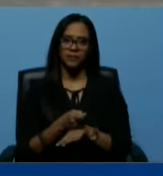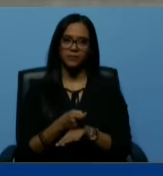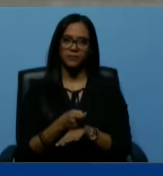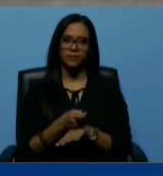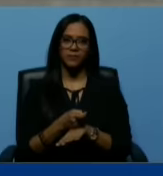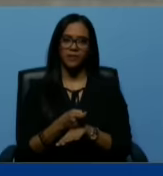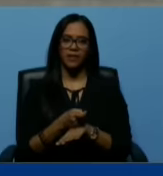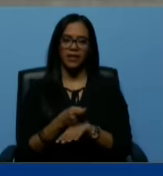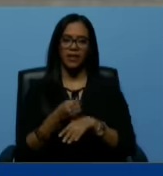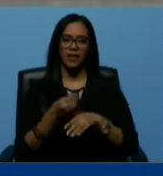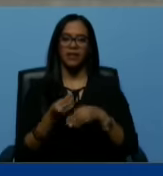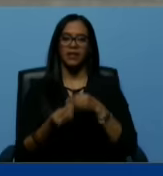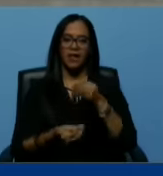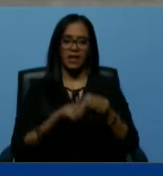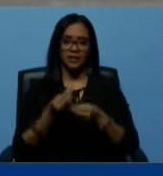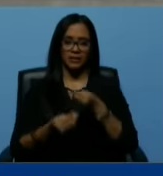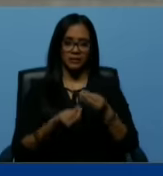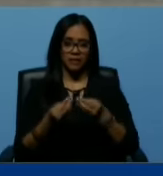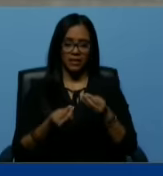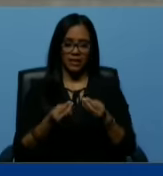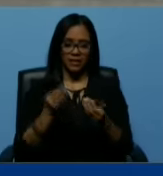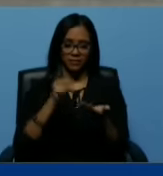de ejecutar el presupuesto,